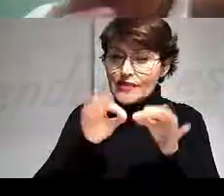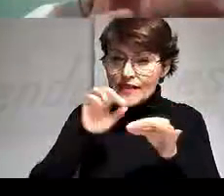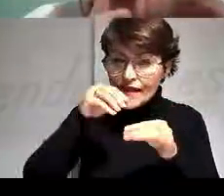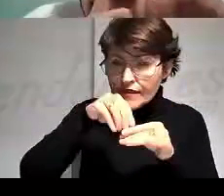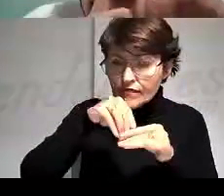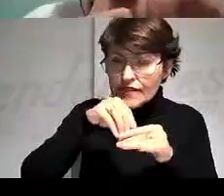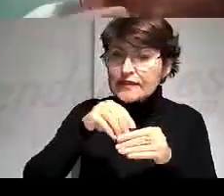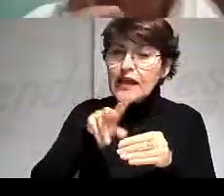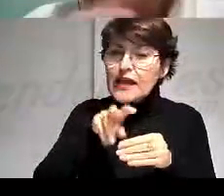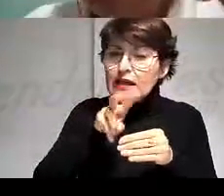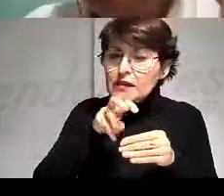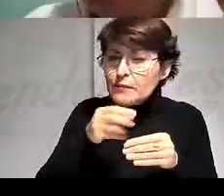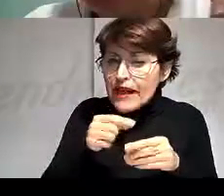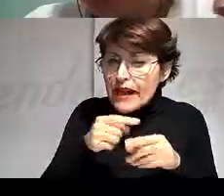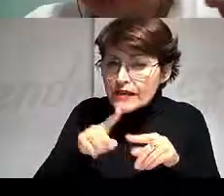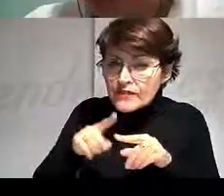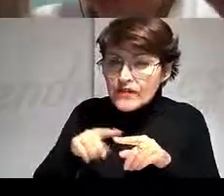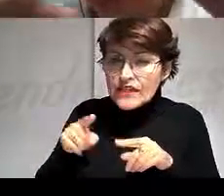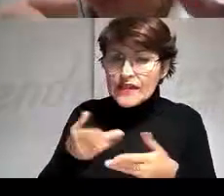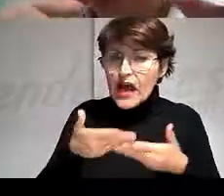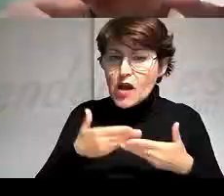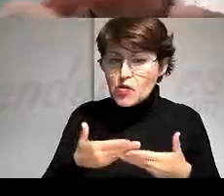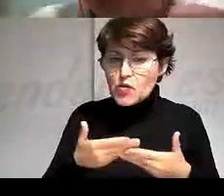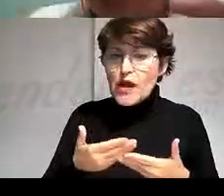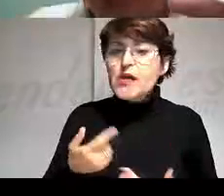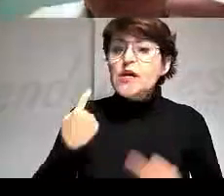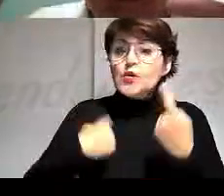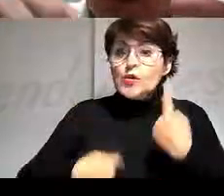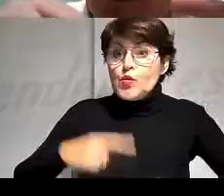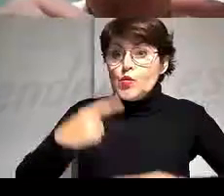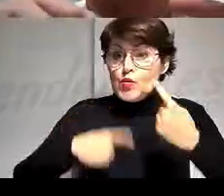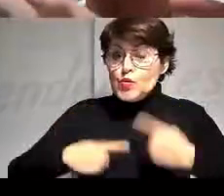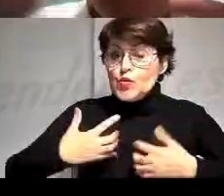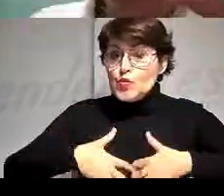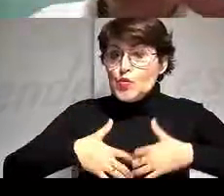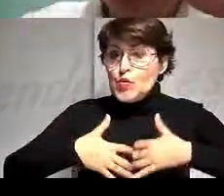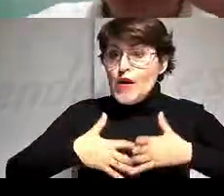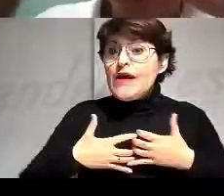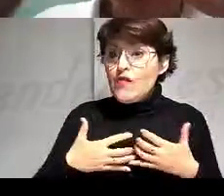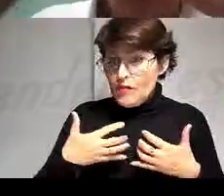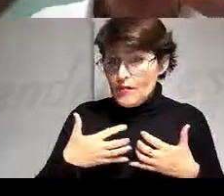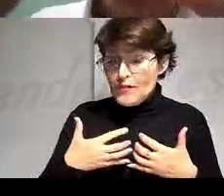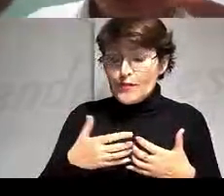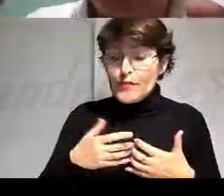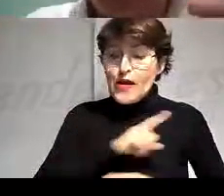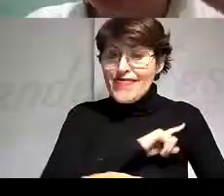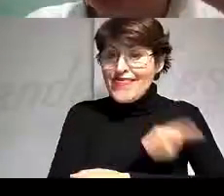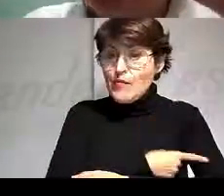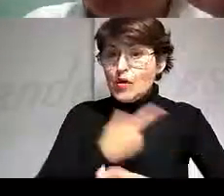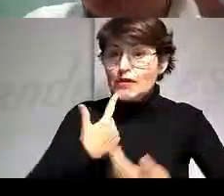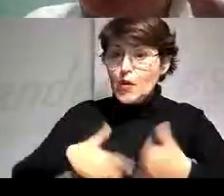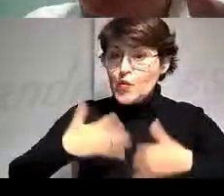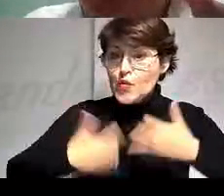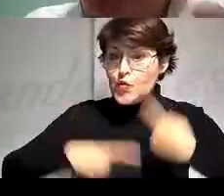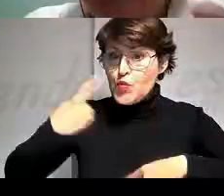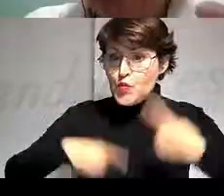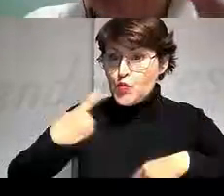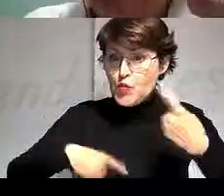obtiene por el metabolismo aeróbico, es decir, por el metabolismo en el que se utiliza oxígeno en la degradación de la glucosa, se